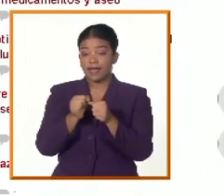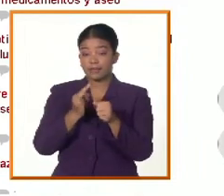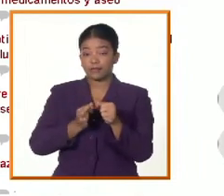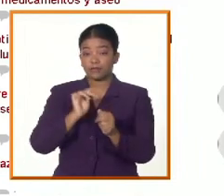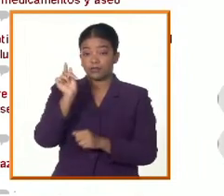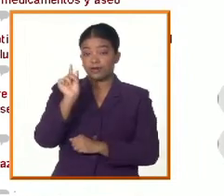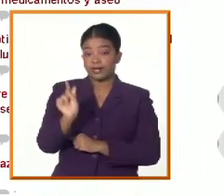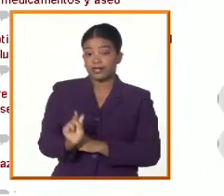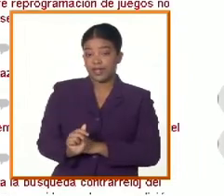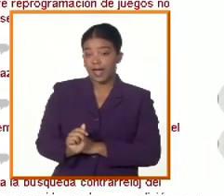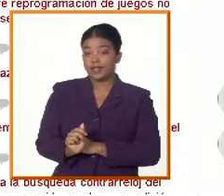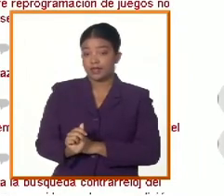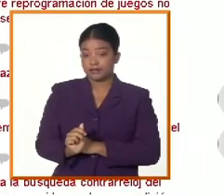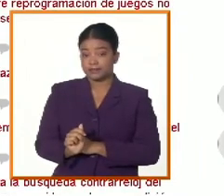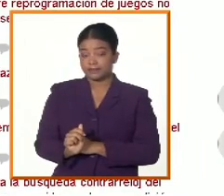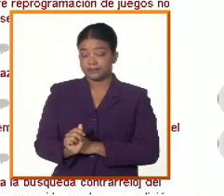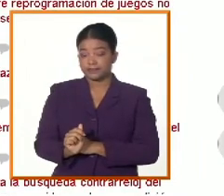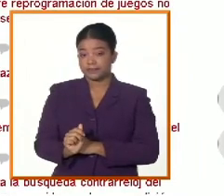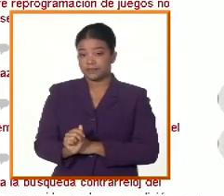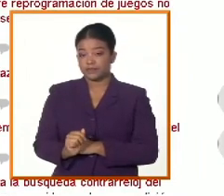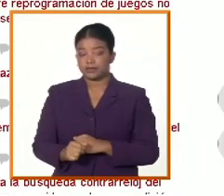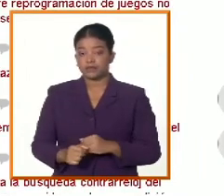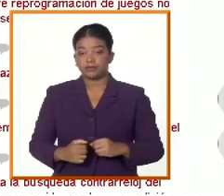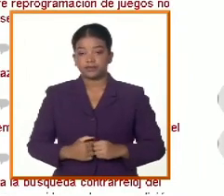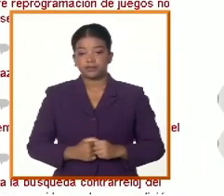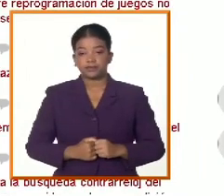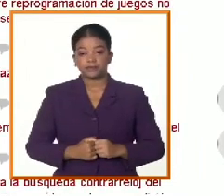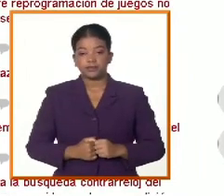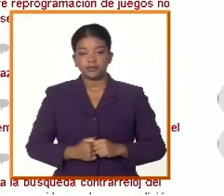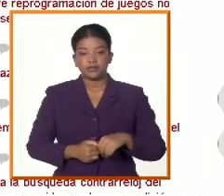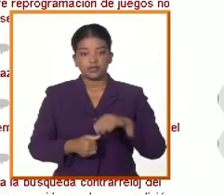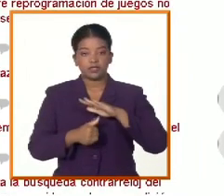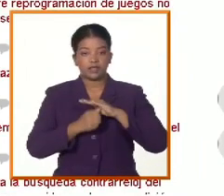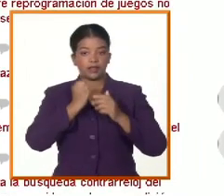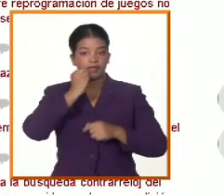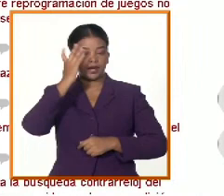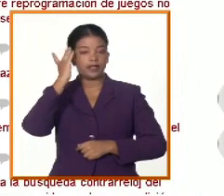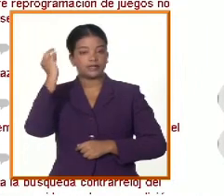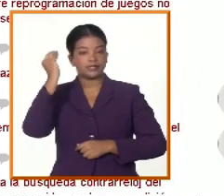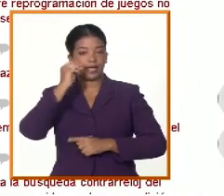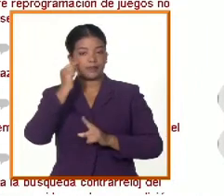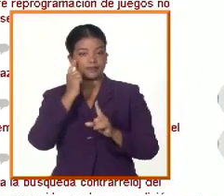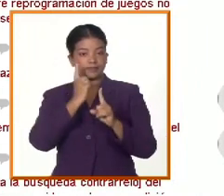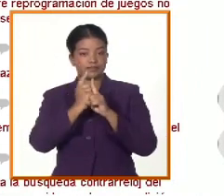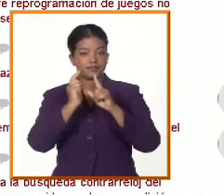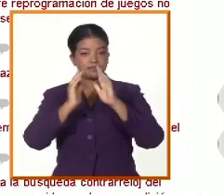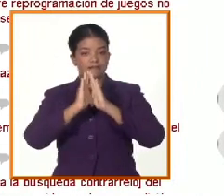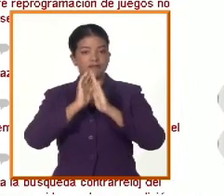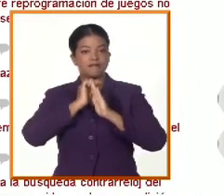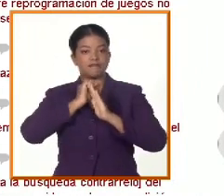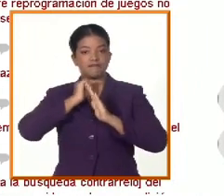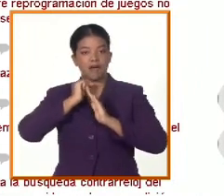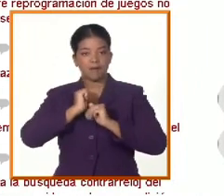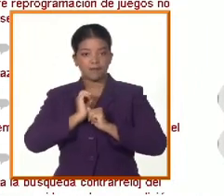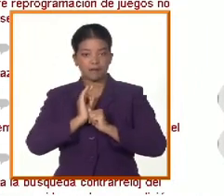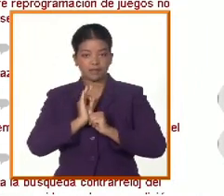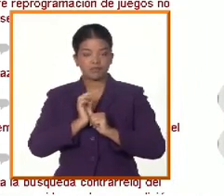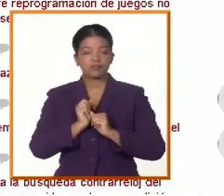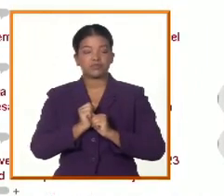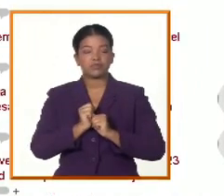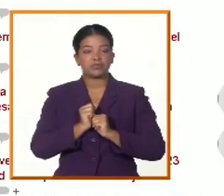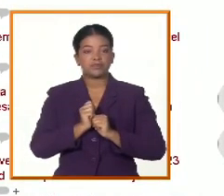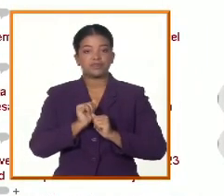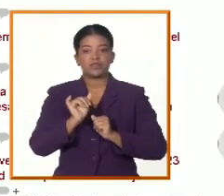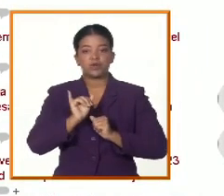en Italia donde el presidente Díaz canel sostuvo encuentros con el Papa Francisco en el Vaticano y también